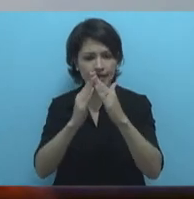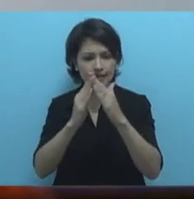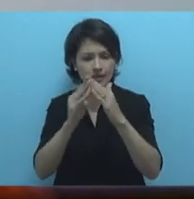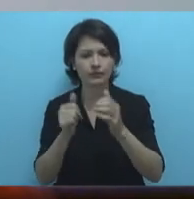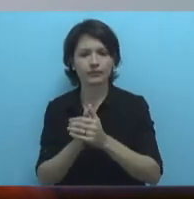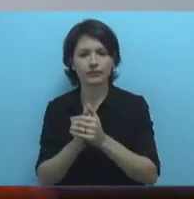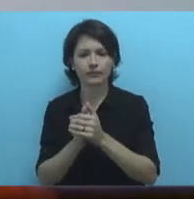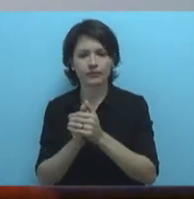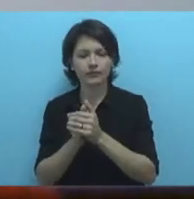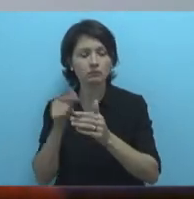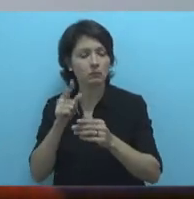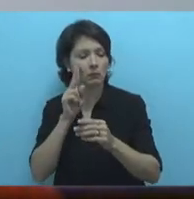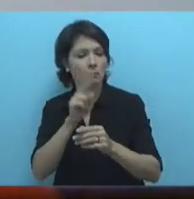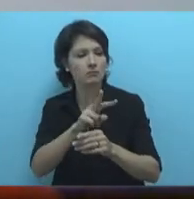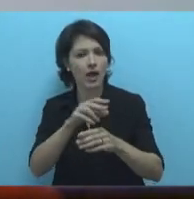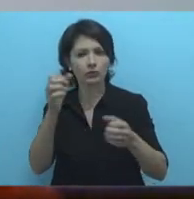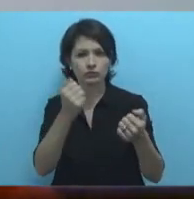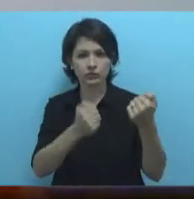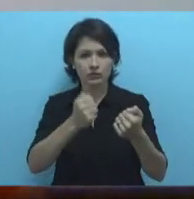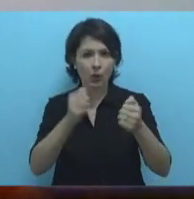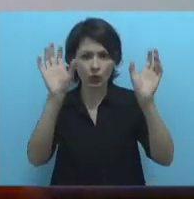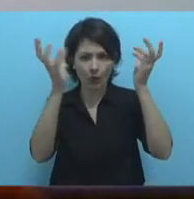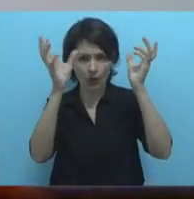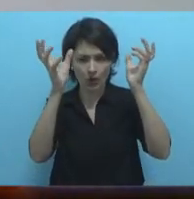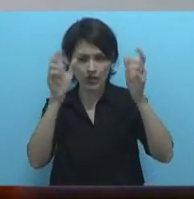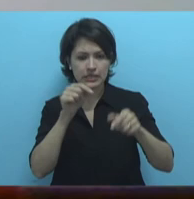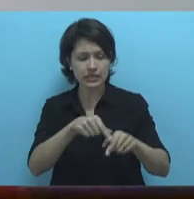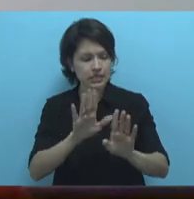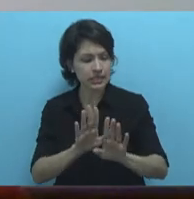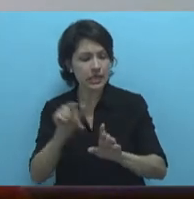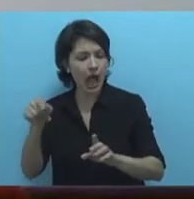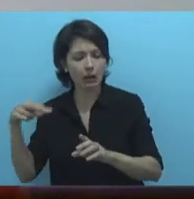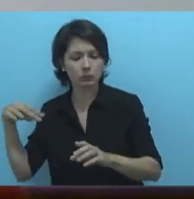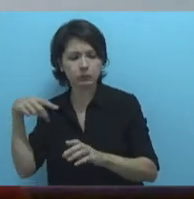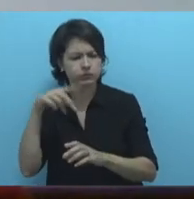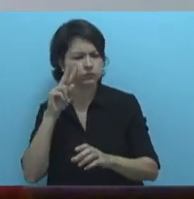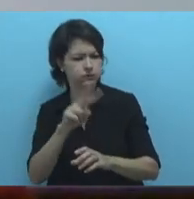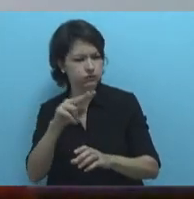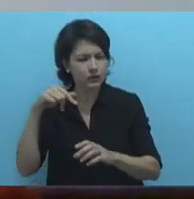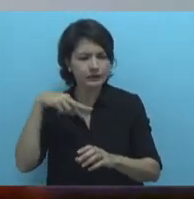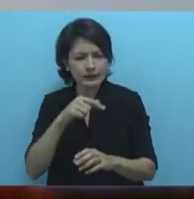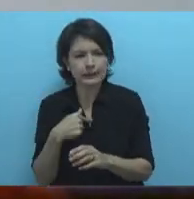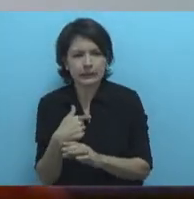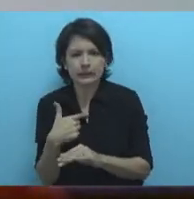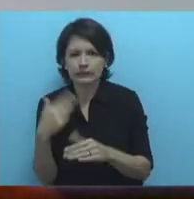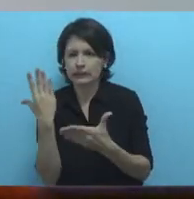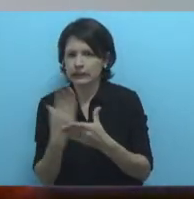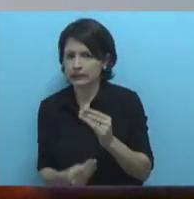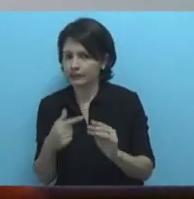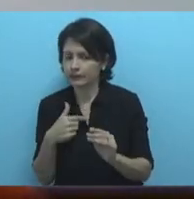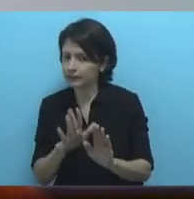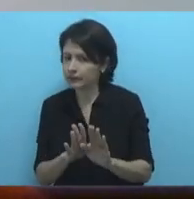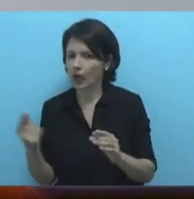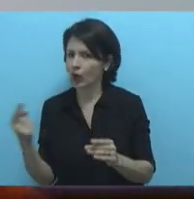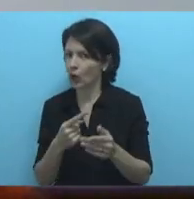y como no si como sabía que había metido la pata digo en términos pensando como joven y que había violado